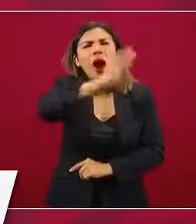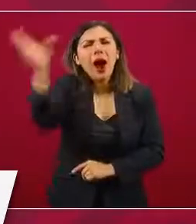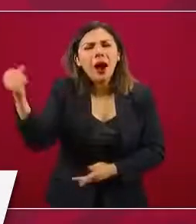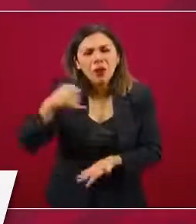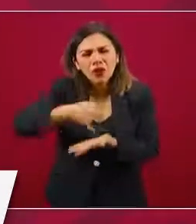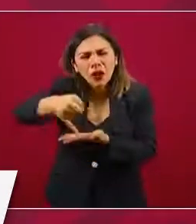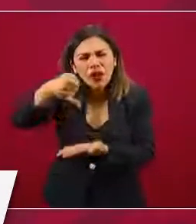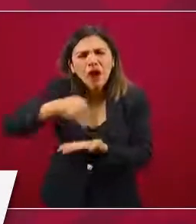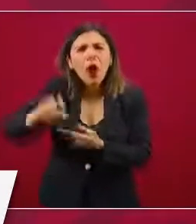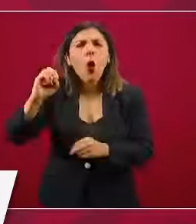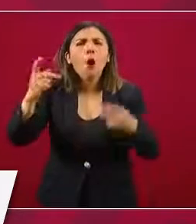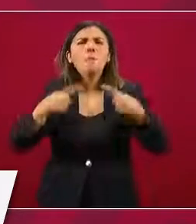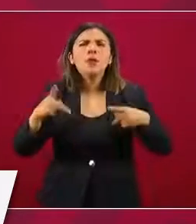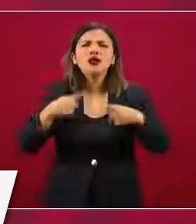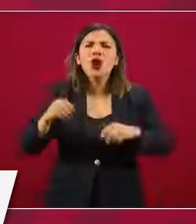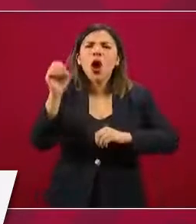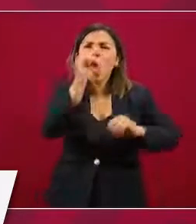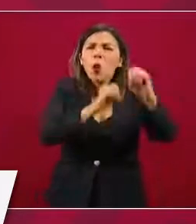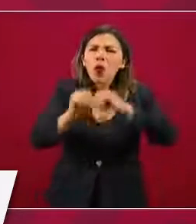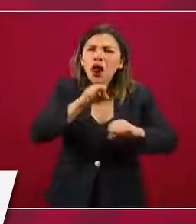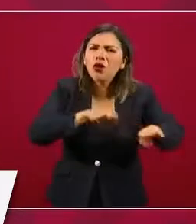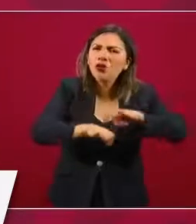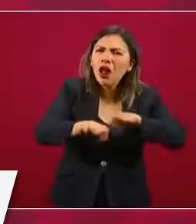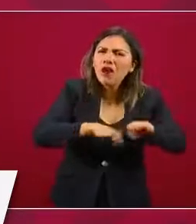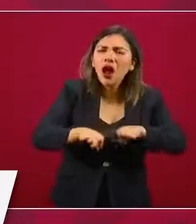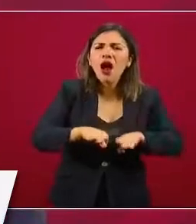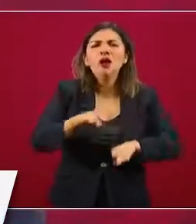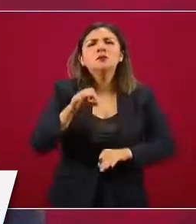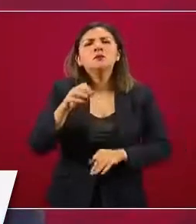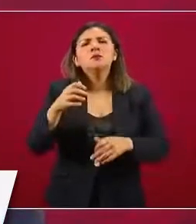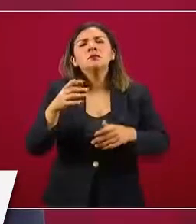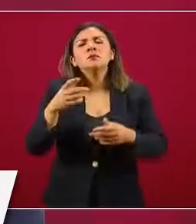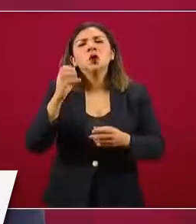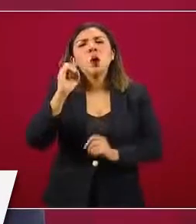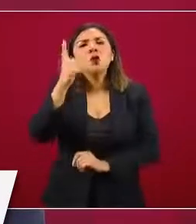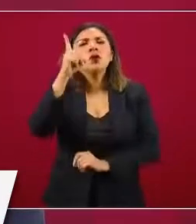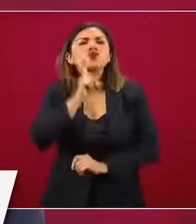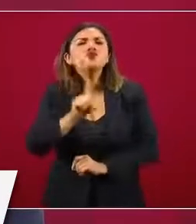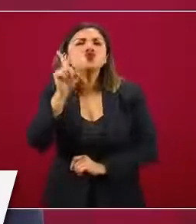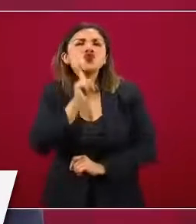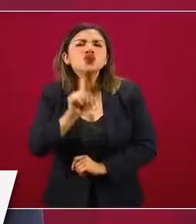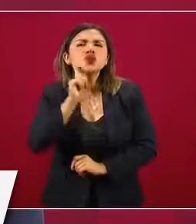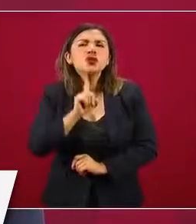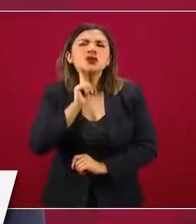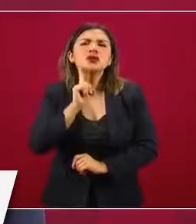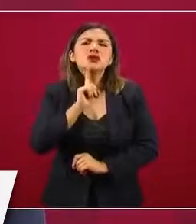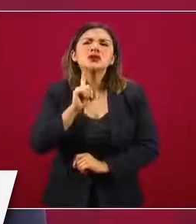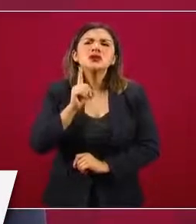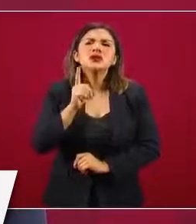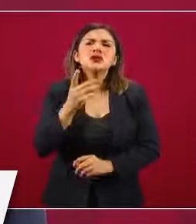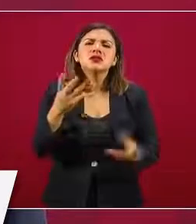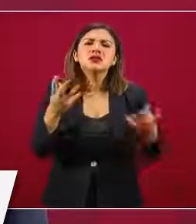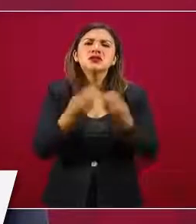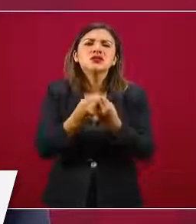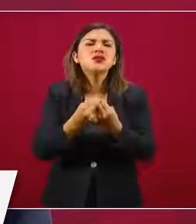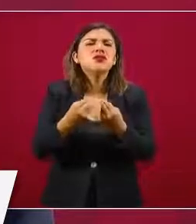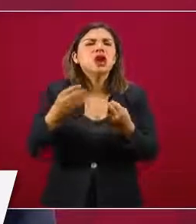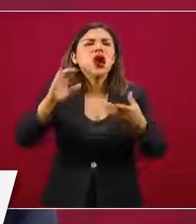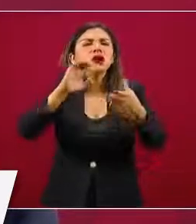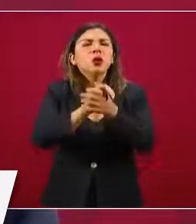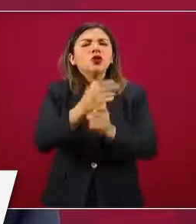de un obrero, de una mujer, de un hombre del pueblo,